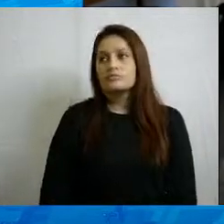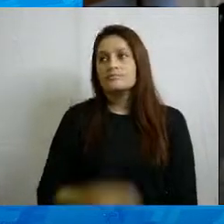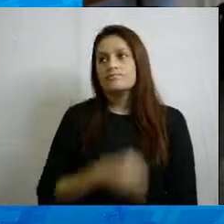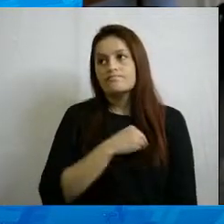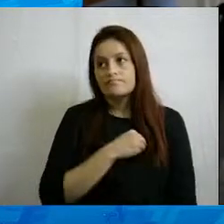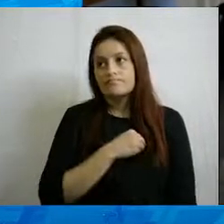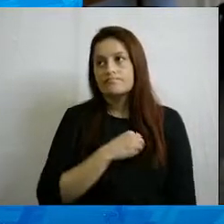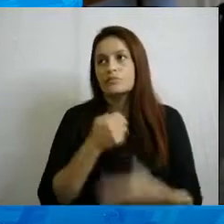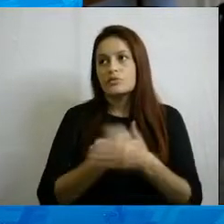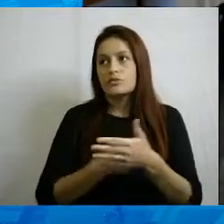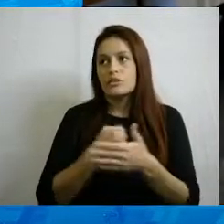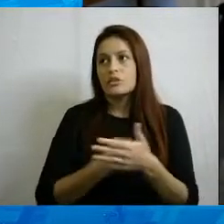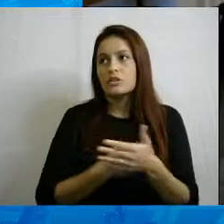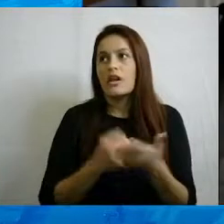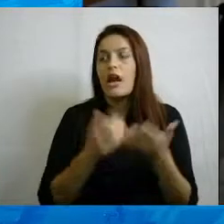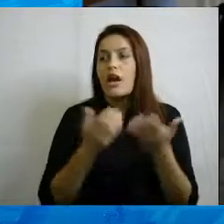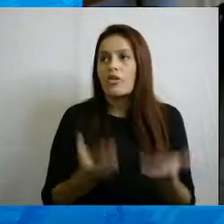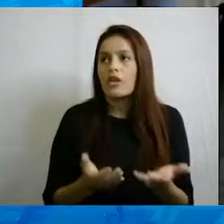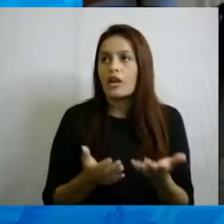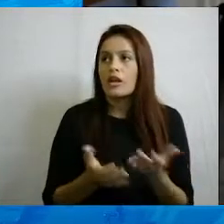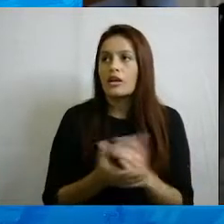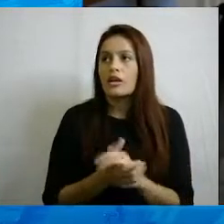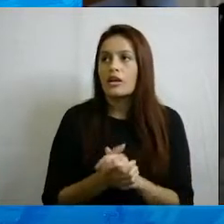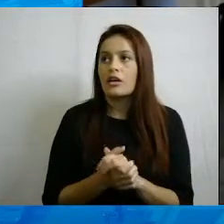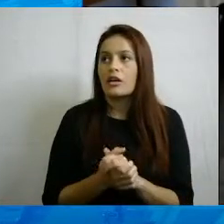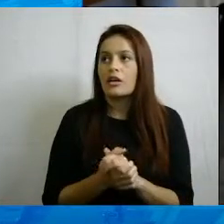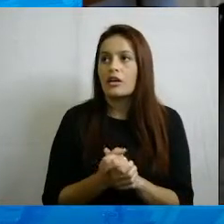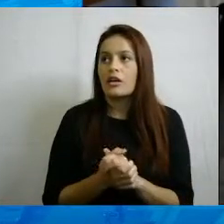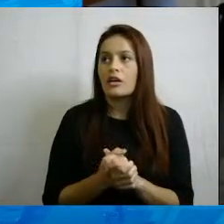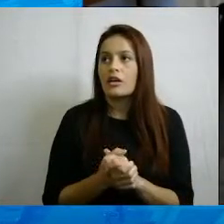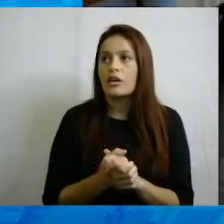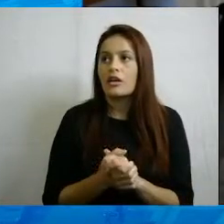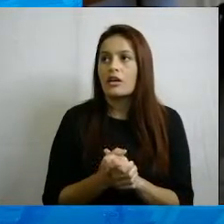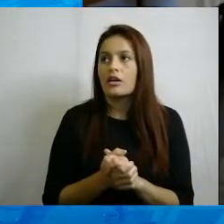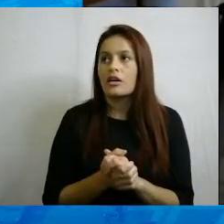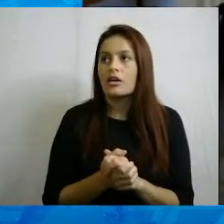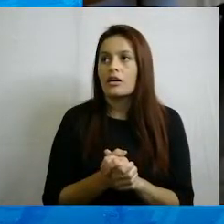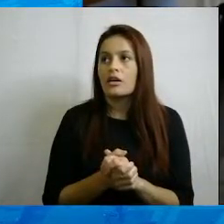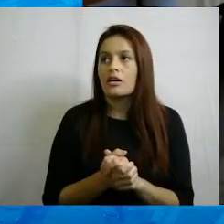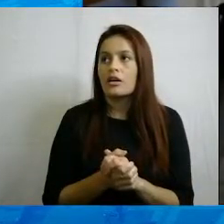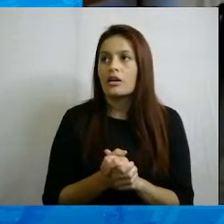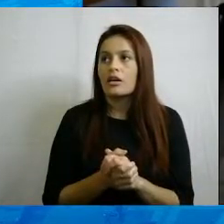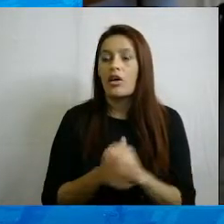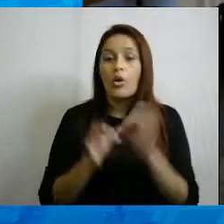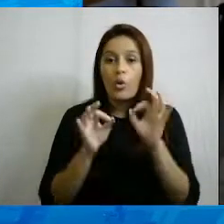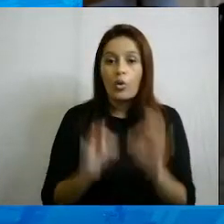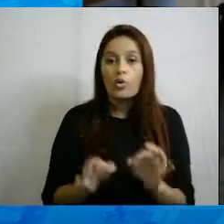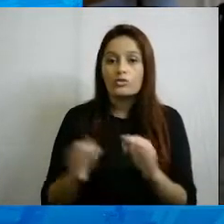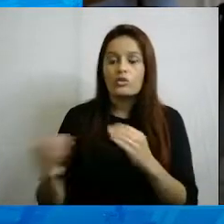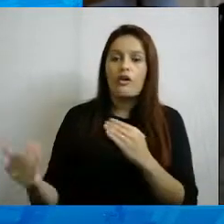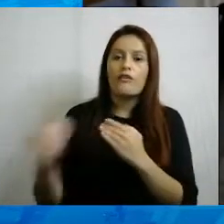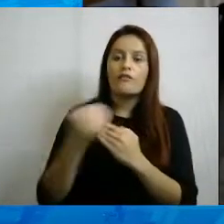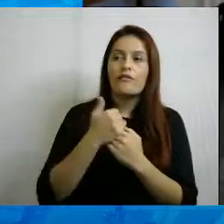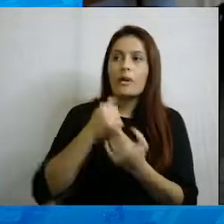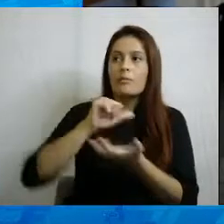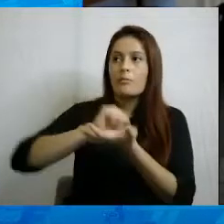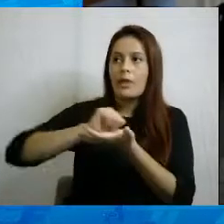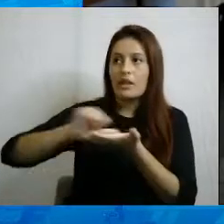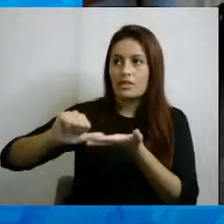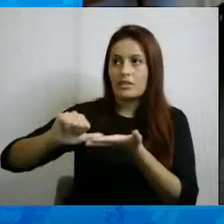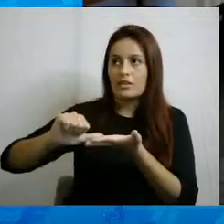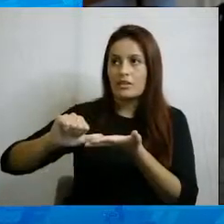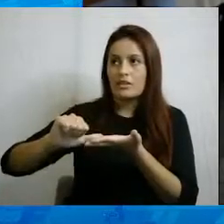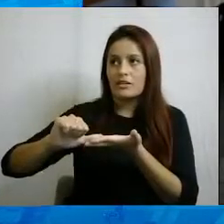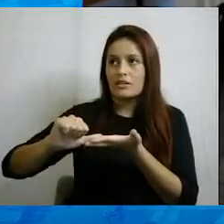luchar. Y justo ese día me fueron a sacar un parte. Antes de cuando estaba la...